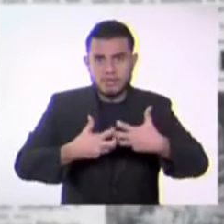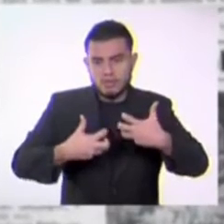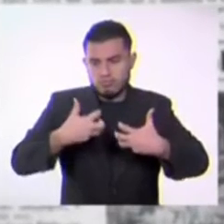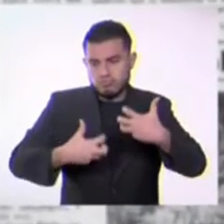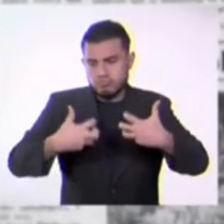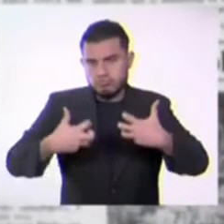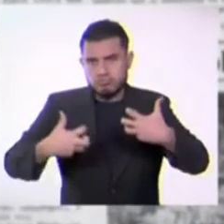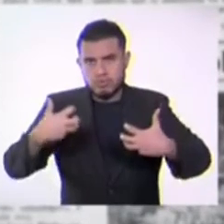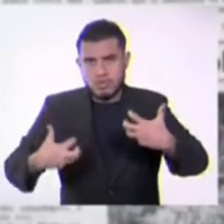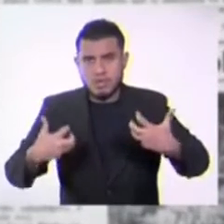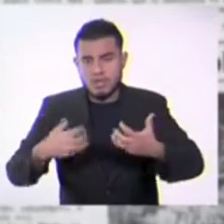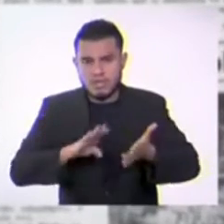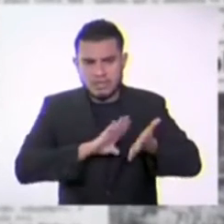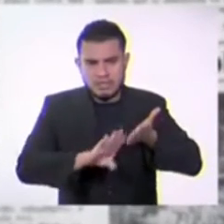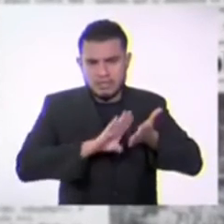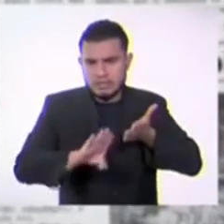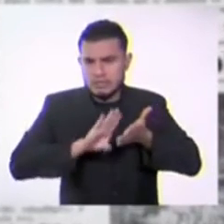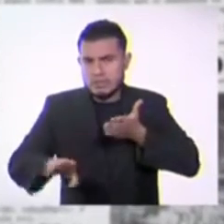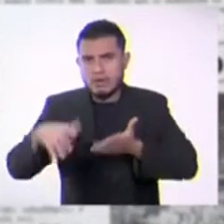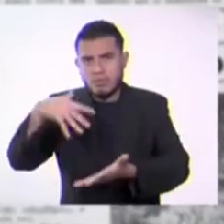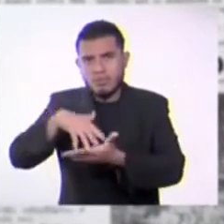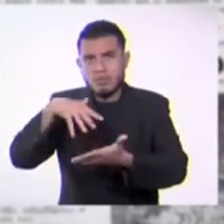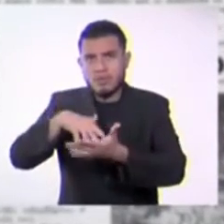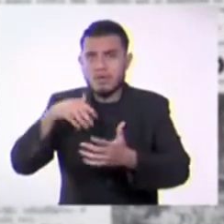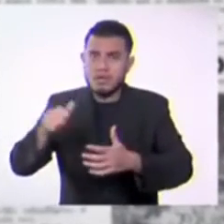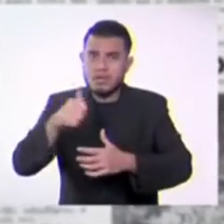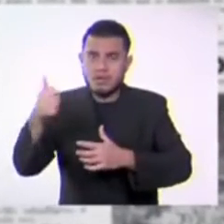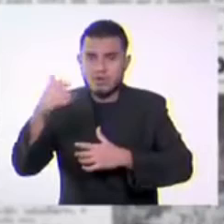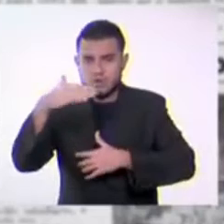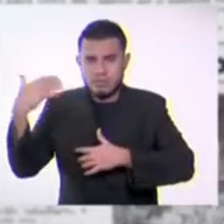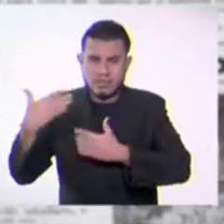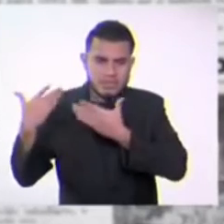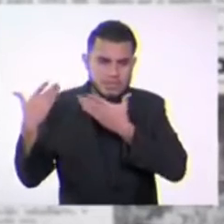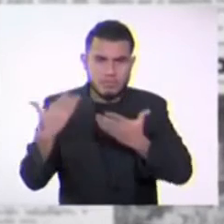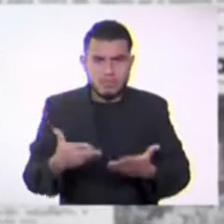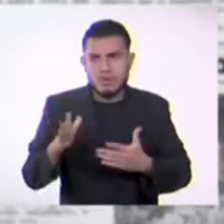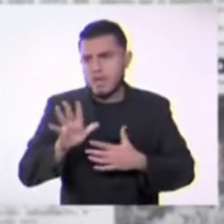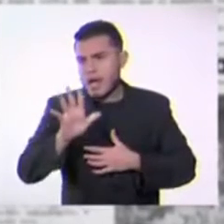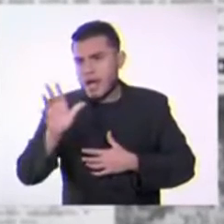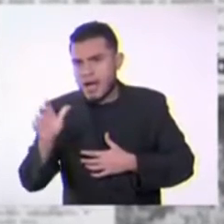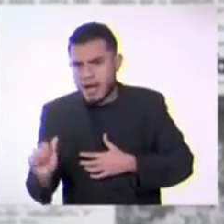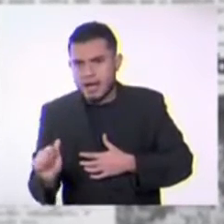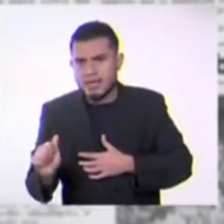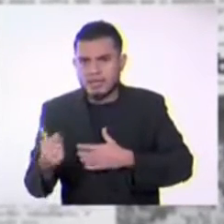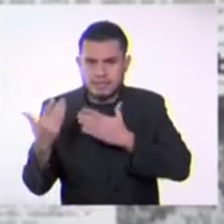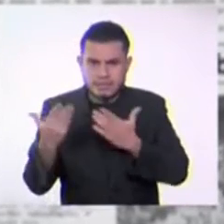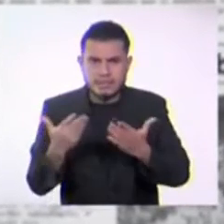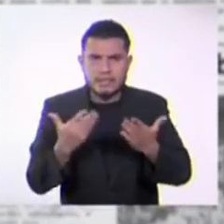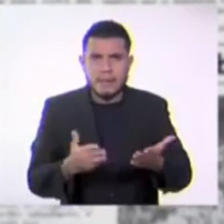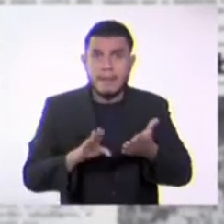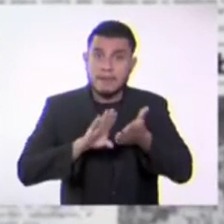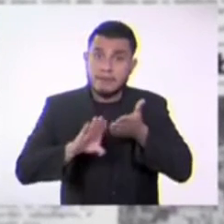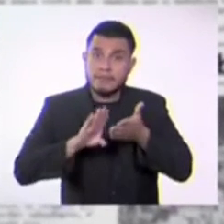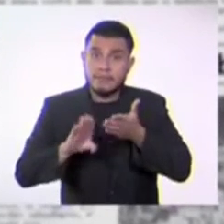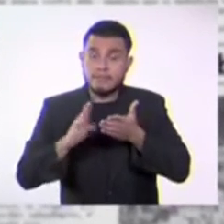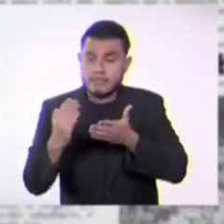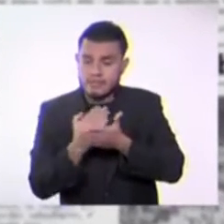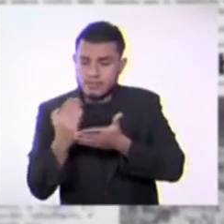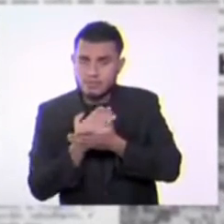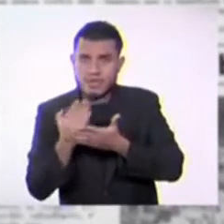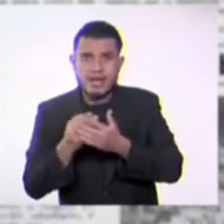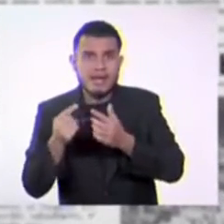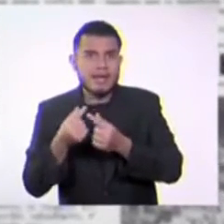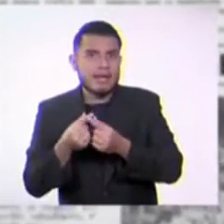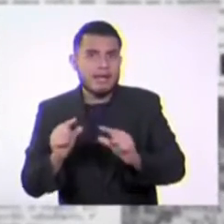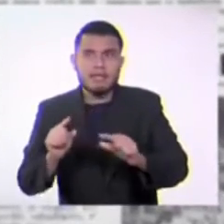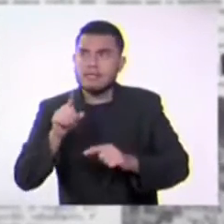la inversión pública y la inversión extranjera. Se apoyaron las artes, impulsando becas en el exterior para artistas y estudiantes.